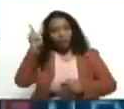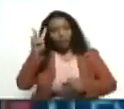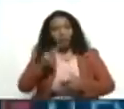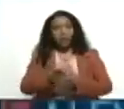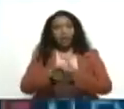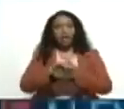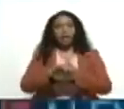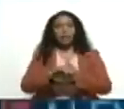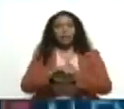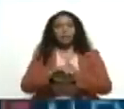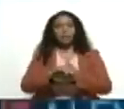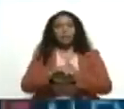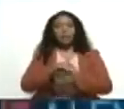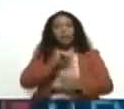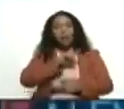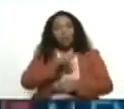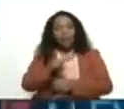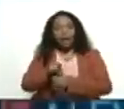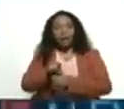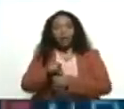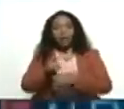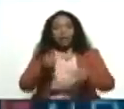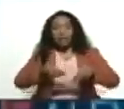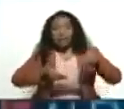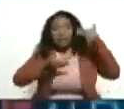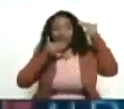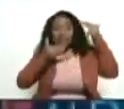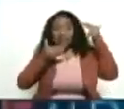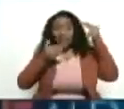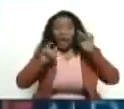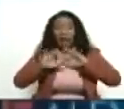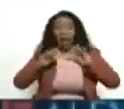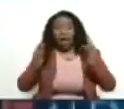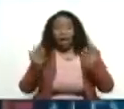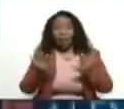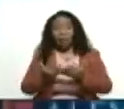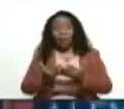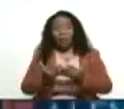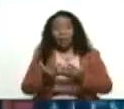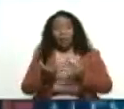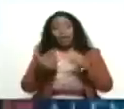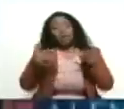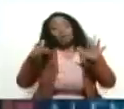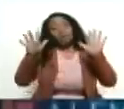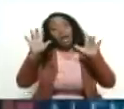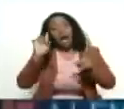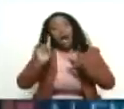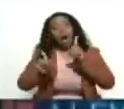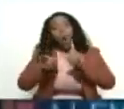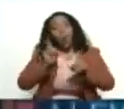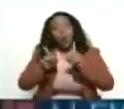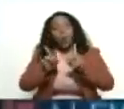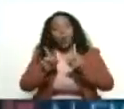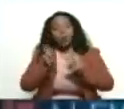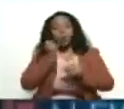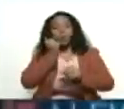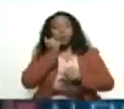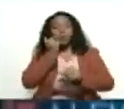venezolano. Secuestrado en plena pandemia, quizás algunos atrevidos